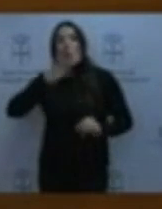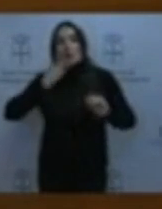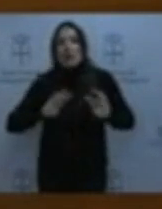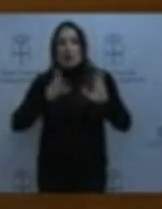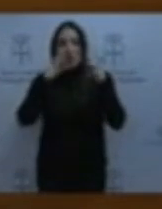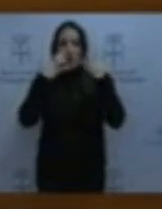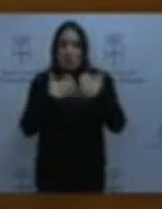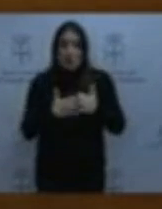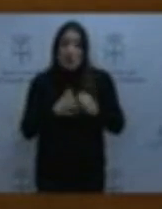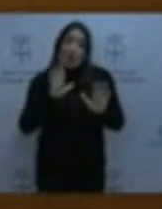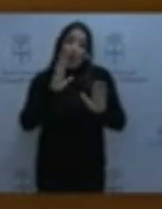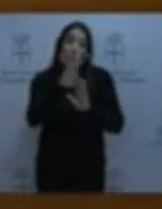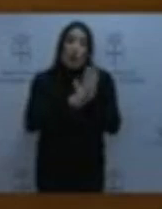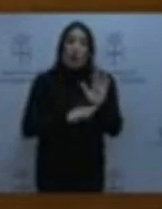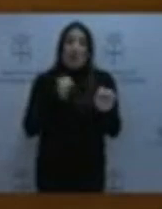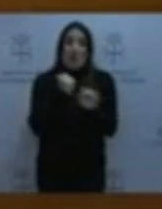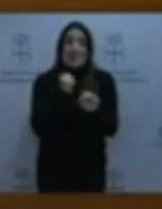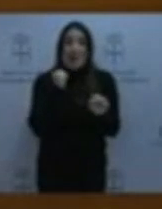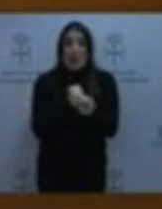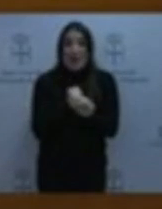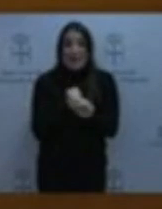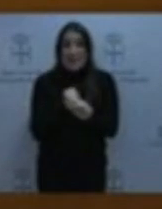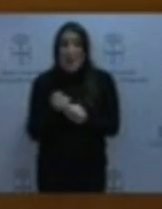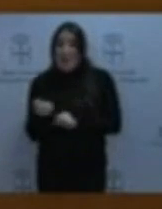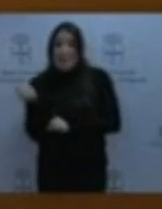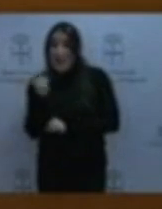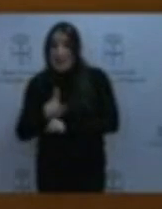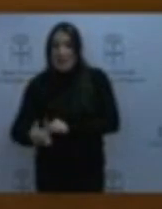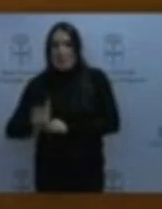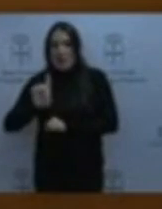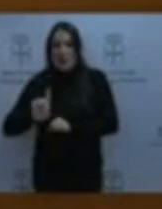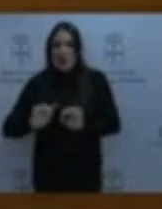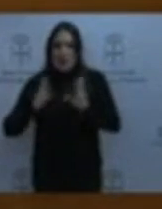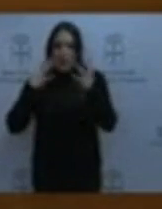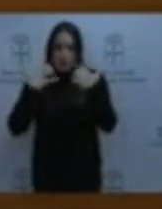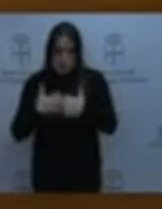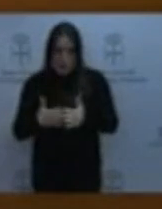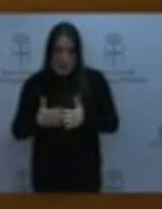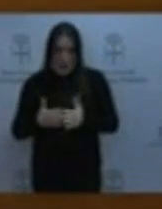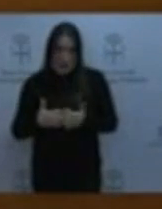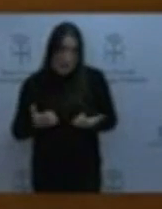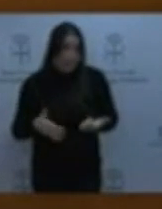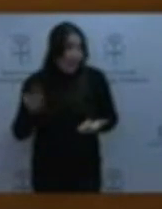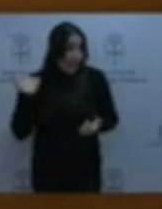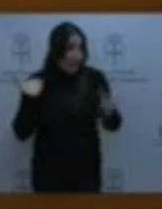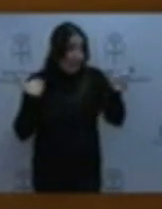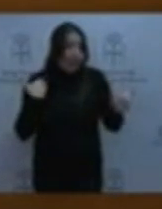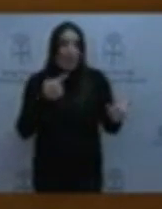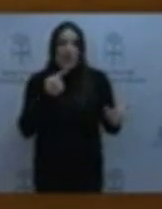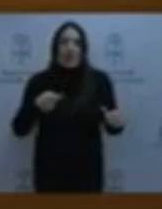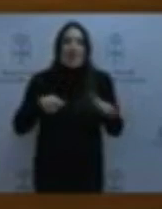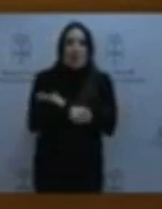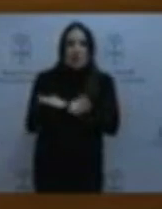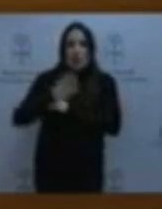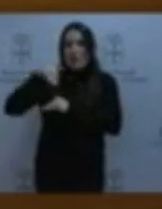a pesar de que las condiciones laborales cada vez se parecerían más a las de la primera. Hablaba usted ayer de inversión extranjera. Sí ha